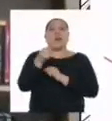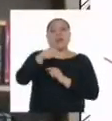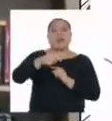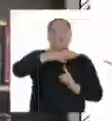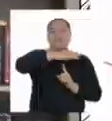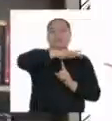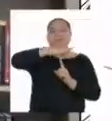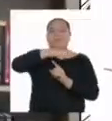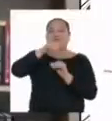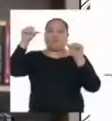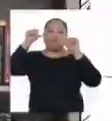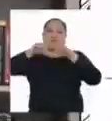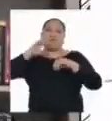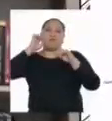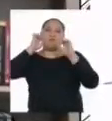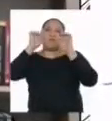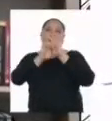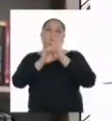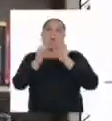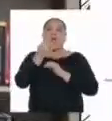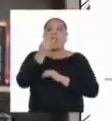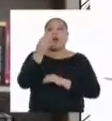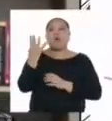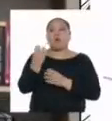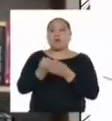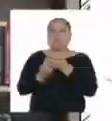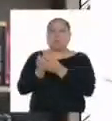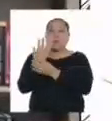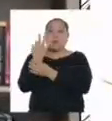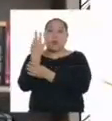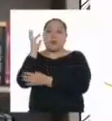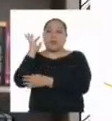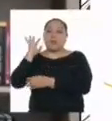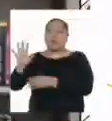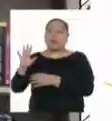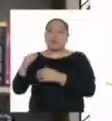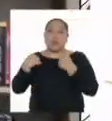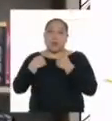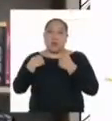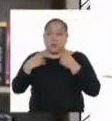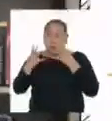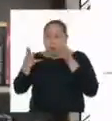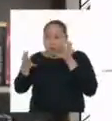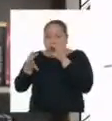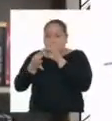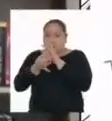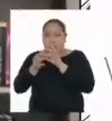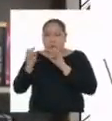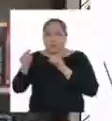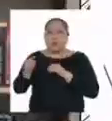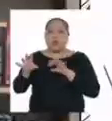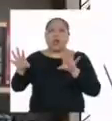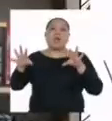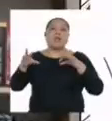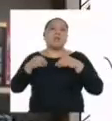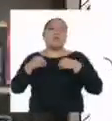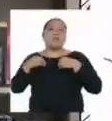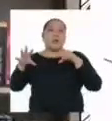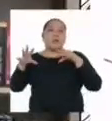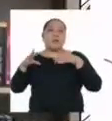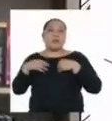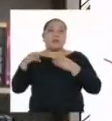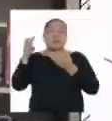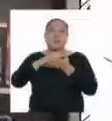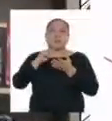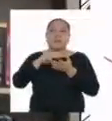dañados. Por ejemplo, ciertos tipos de plantas y sus microorganismos asociados toleran un poco